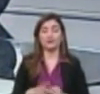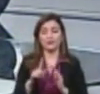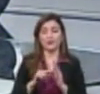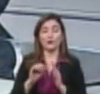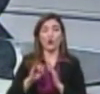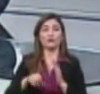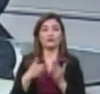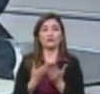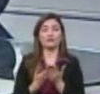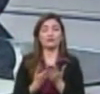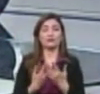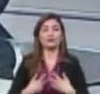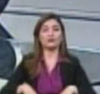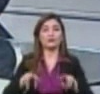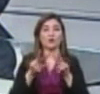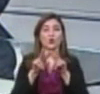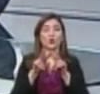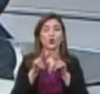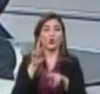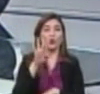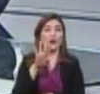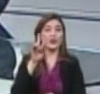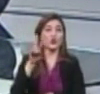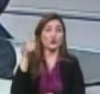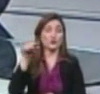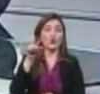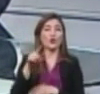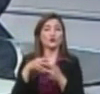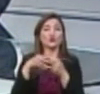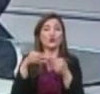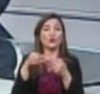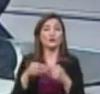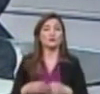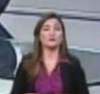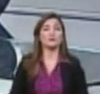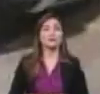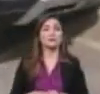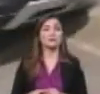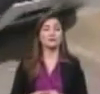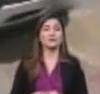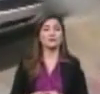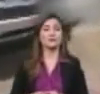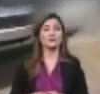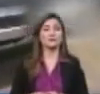no justificados por un monto aproximado de $42 millones.